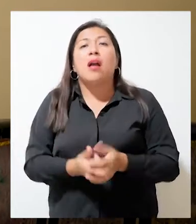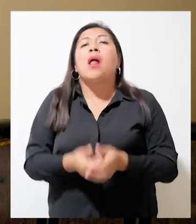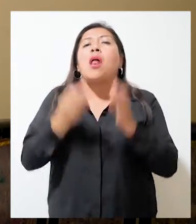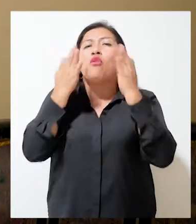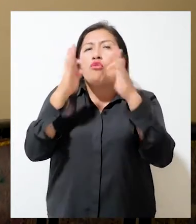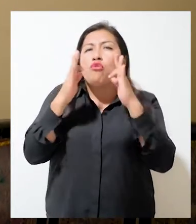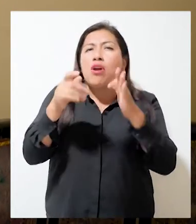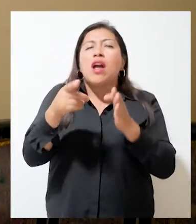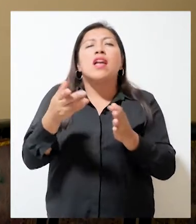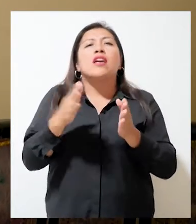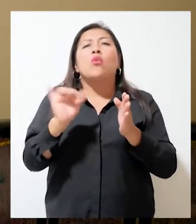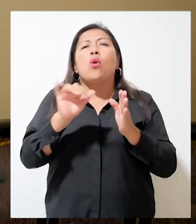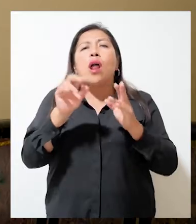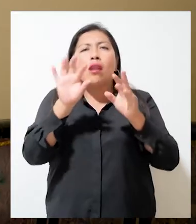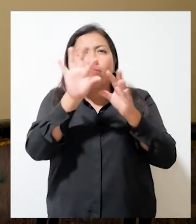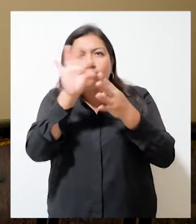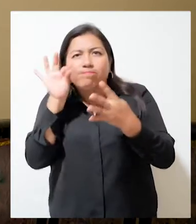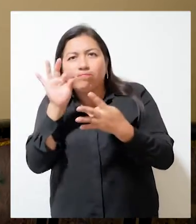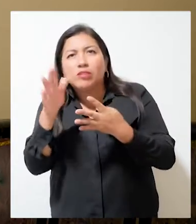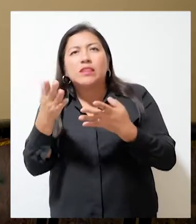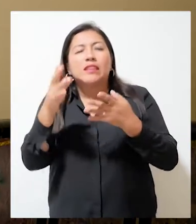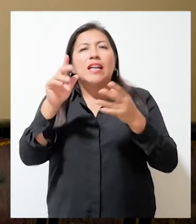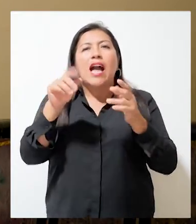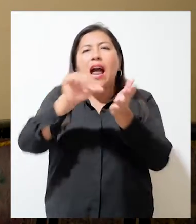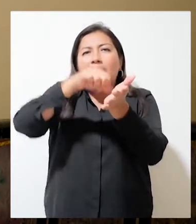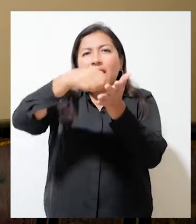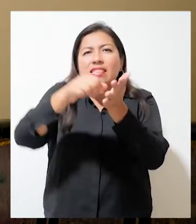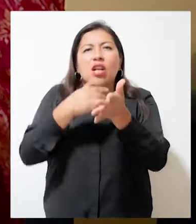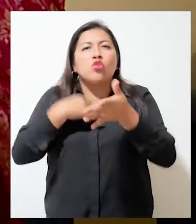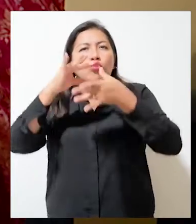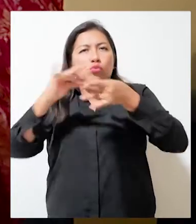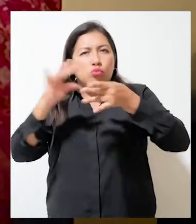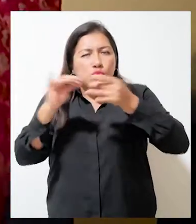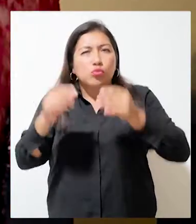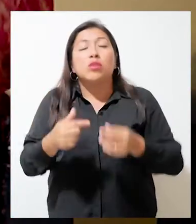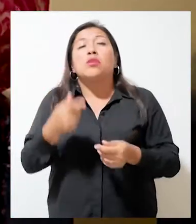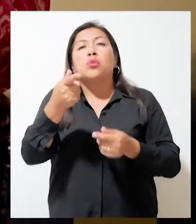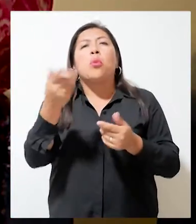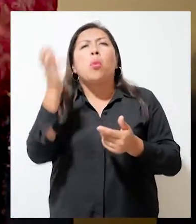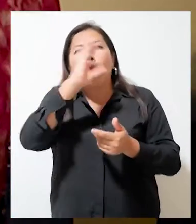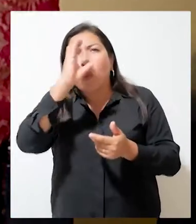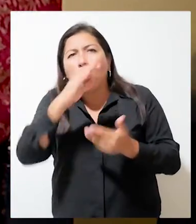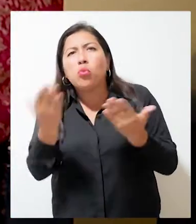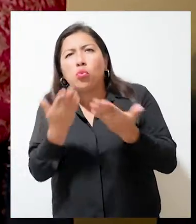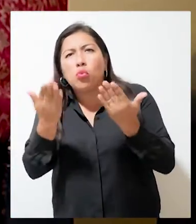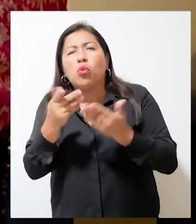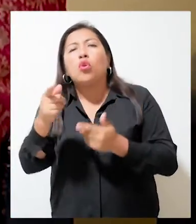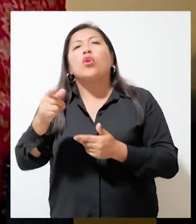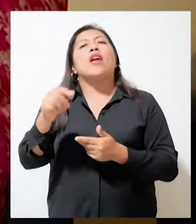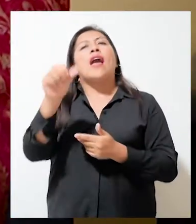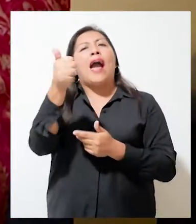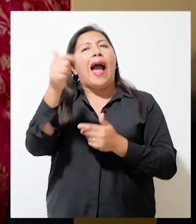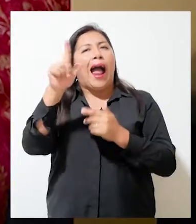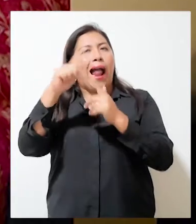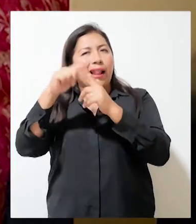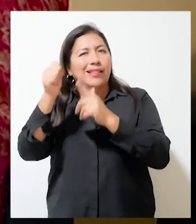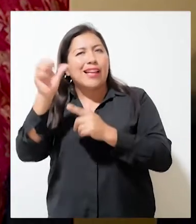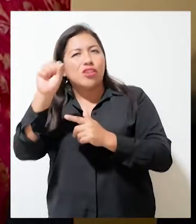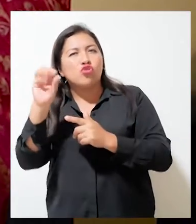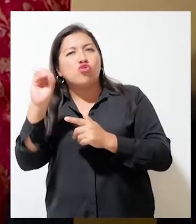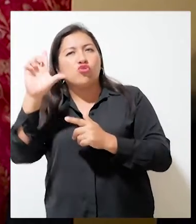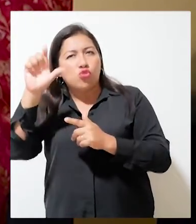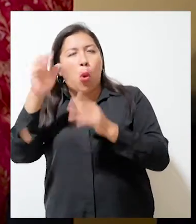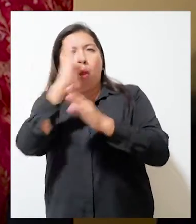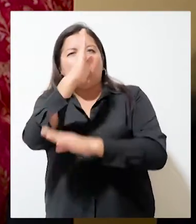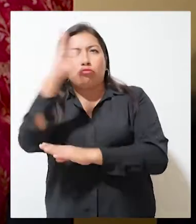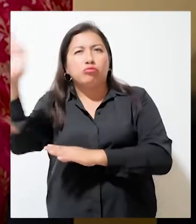Facebook, digamos, de la parte artística, de los cuentos que yo hago. Este libro lo encuentran con Editorial Altazor. Yo sé